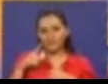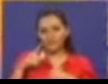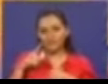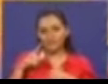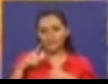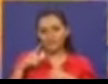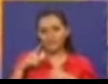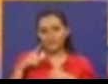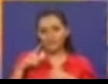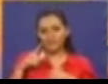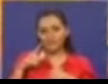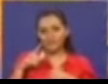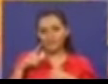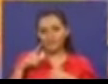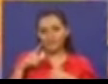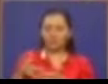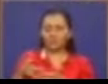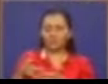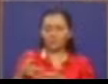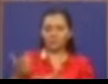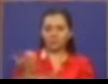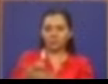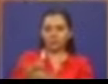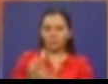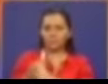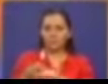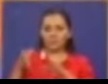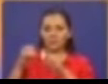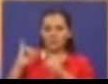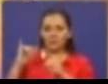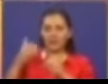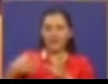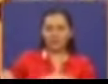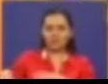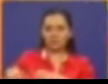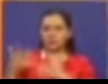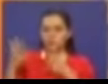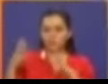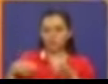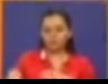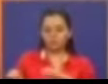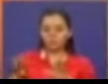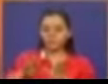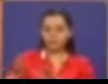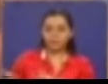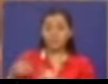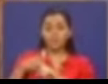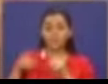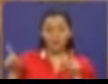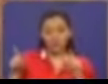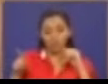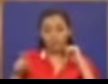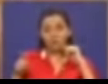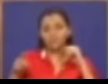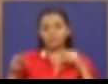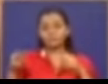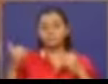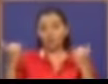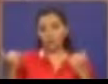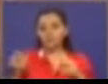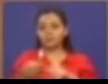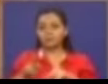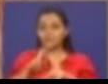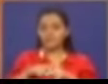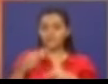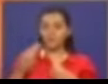Son población inactiva, imagínense qué insulto. pero no ha aumentado esa participación,